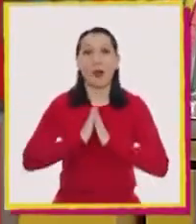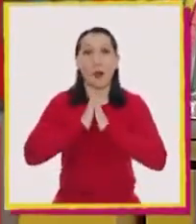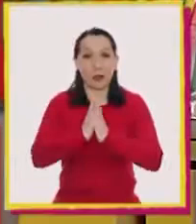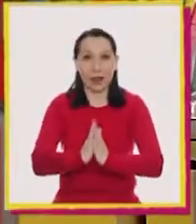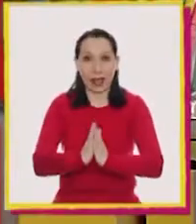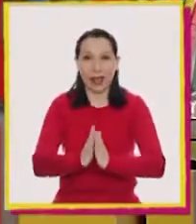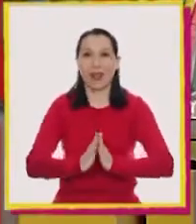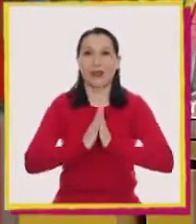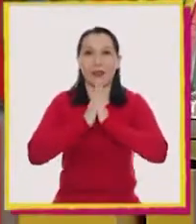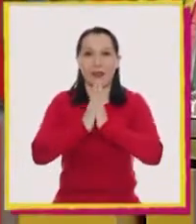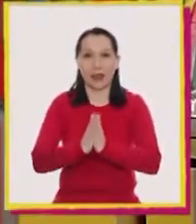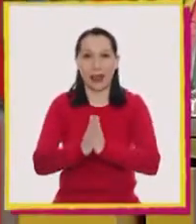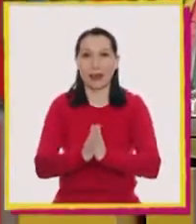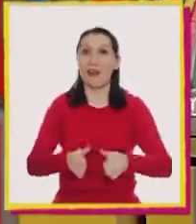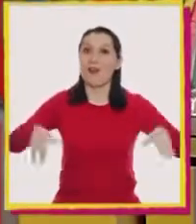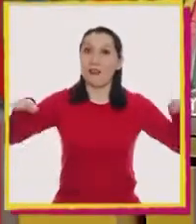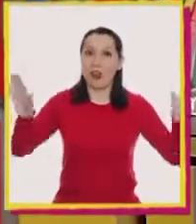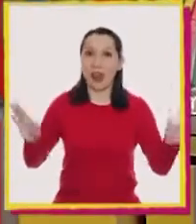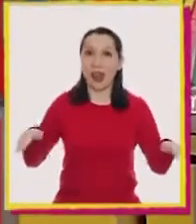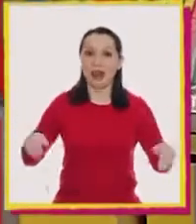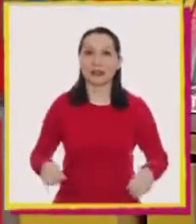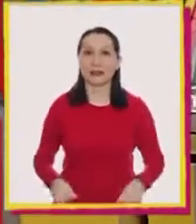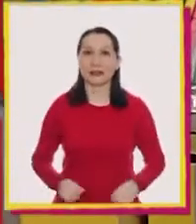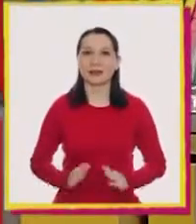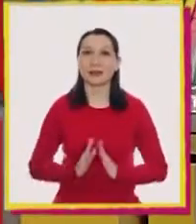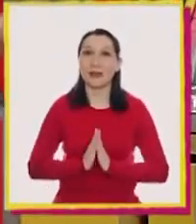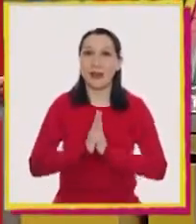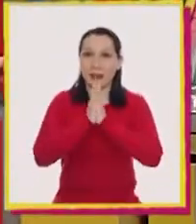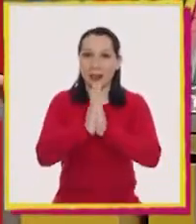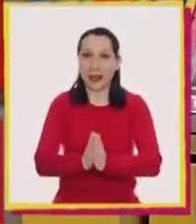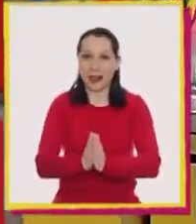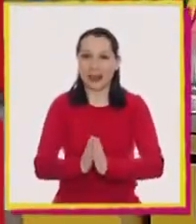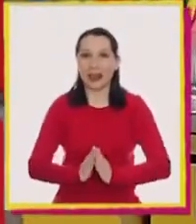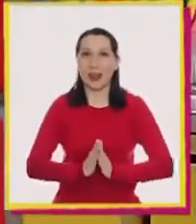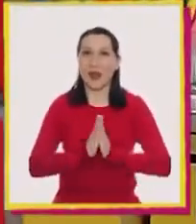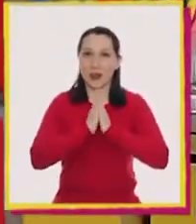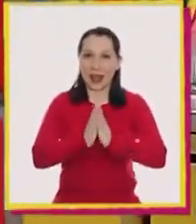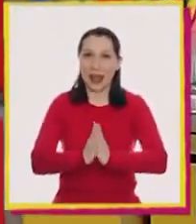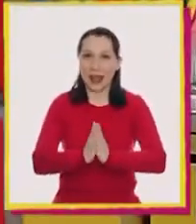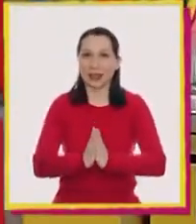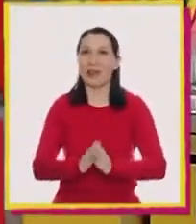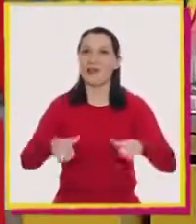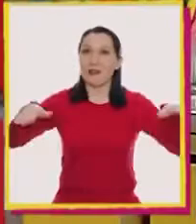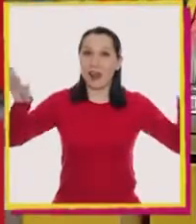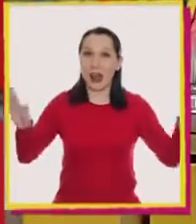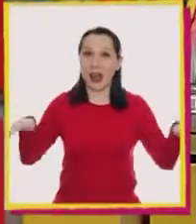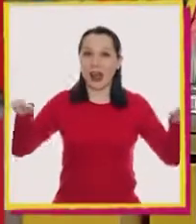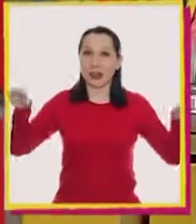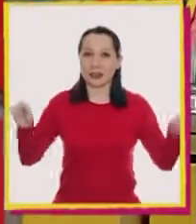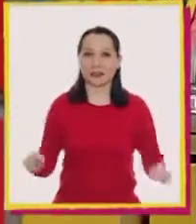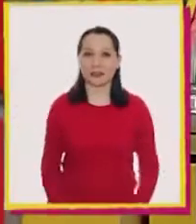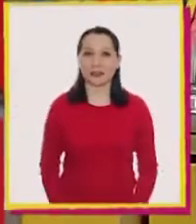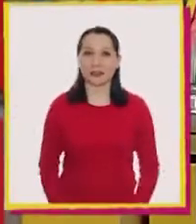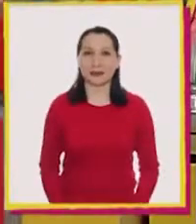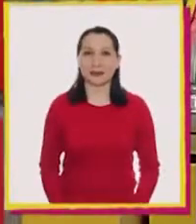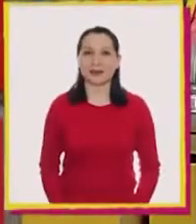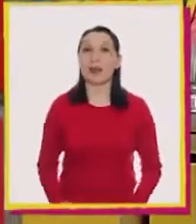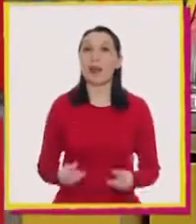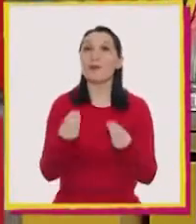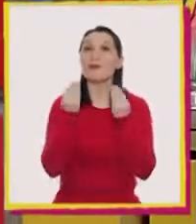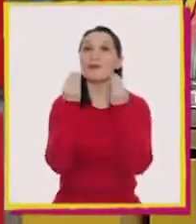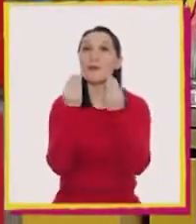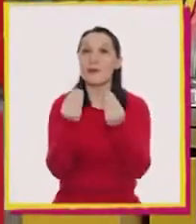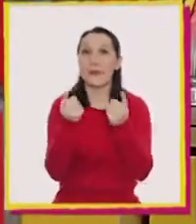volar. Orar, orar, volar. Orar, orar,